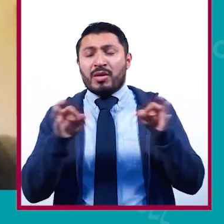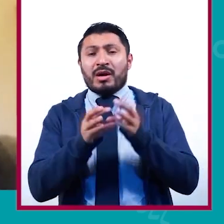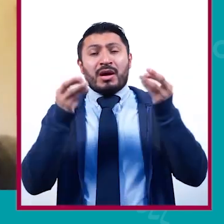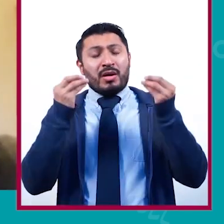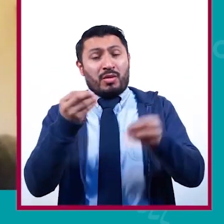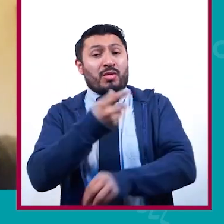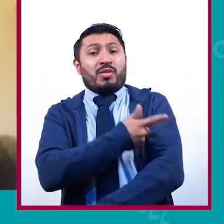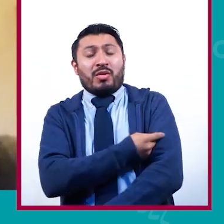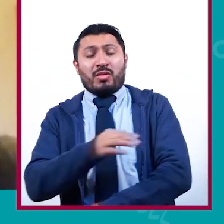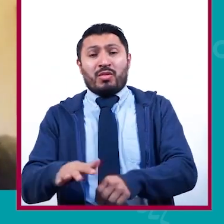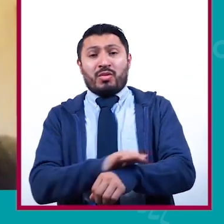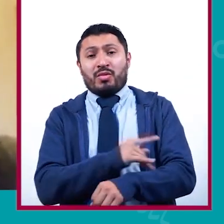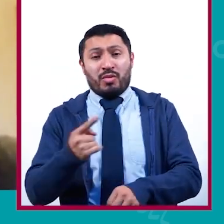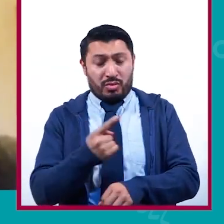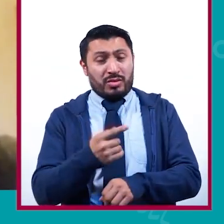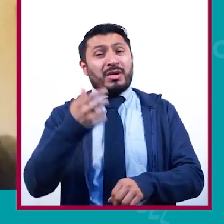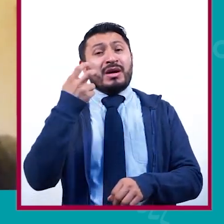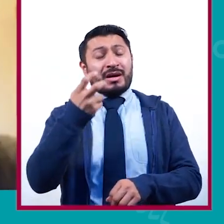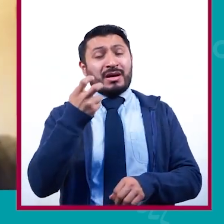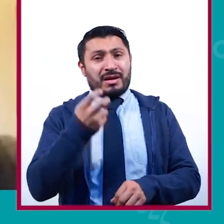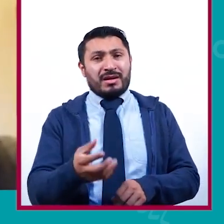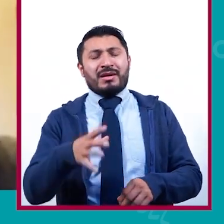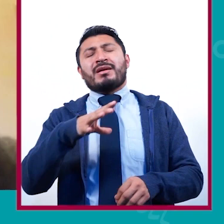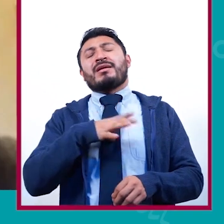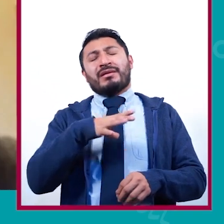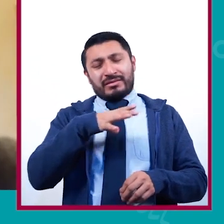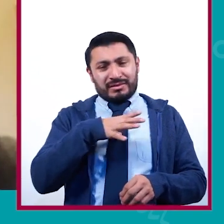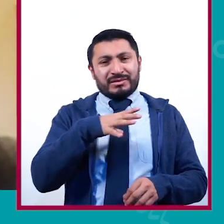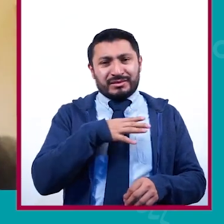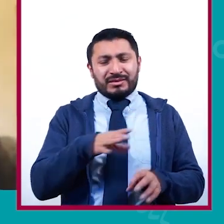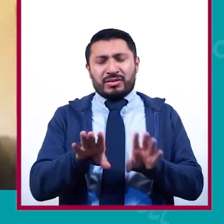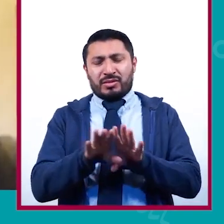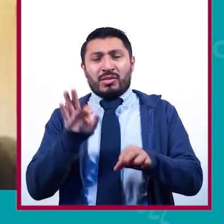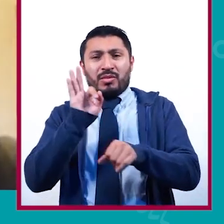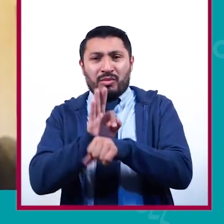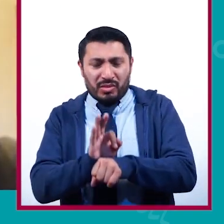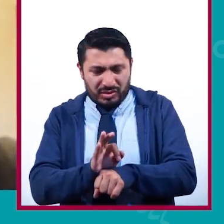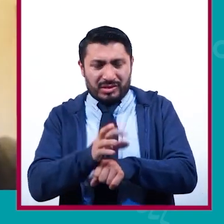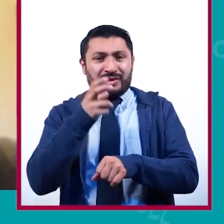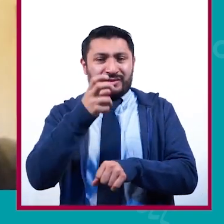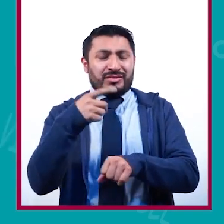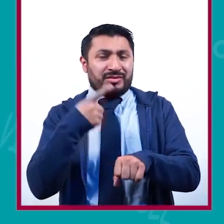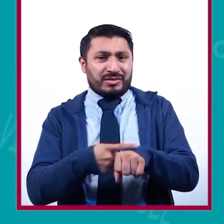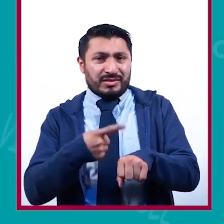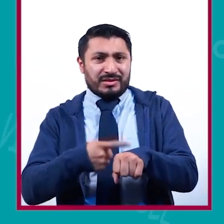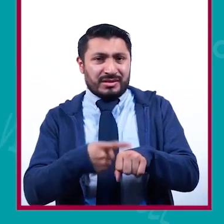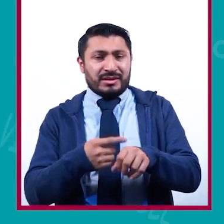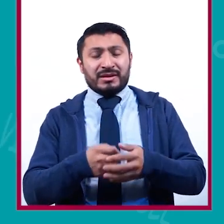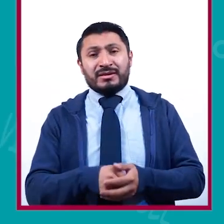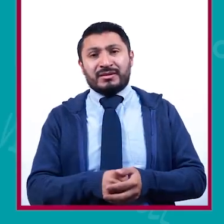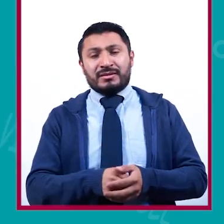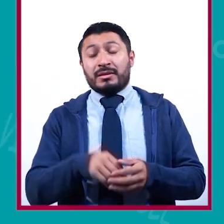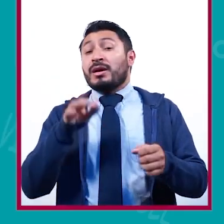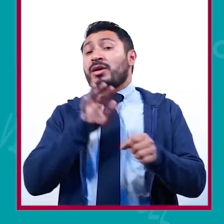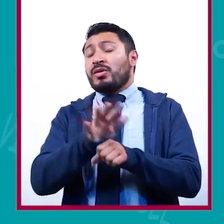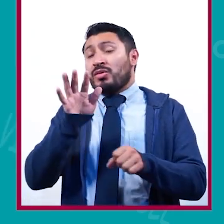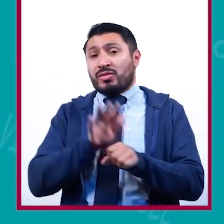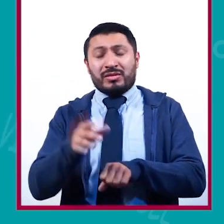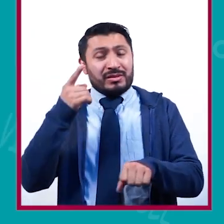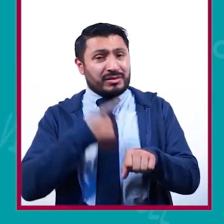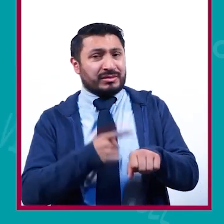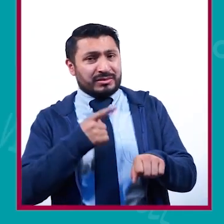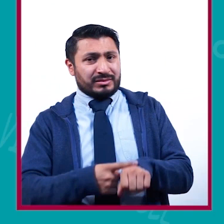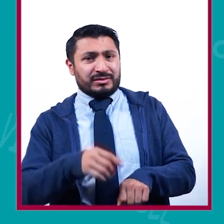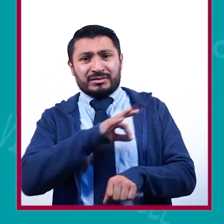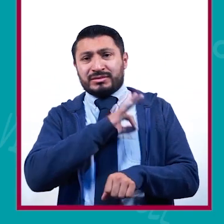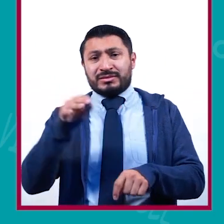porque a partir de ello podemos tener protección contra el patógeno de interés. ¿Cuáles son las enfermedades que se han